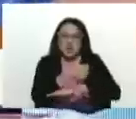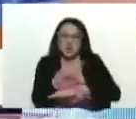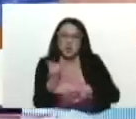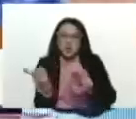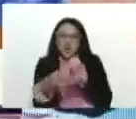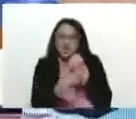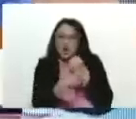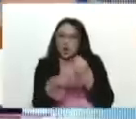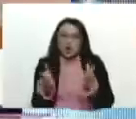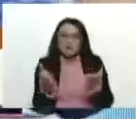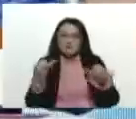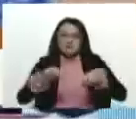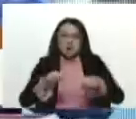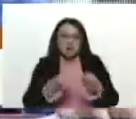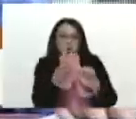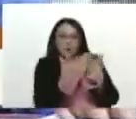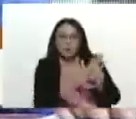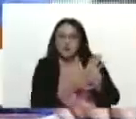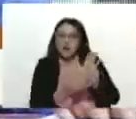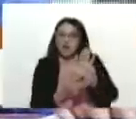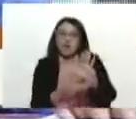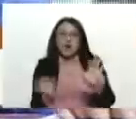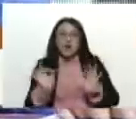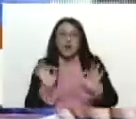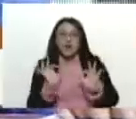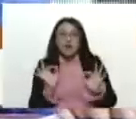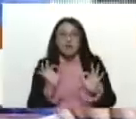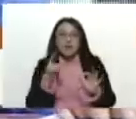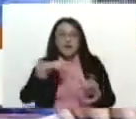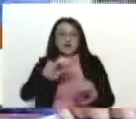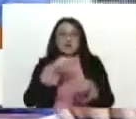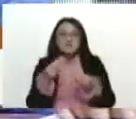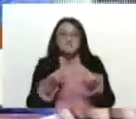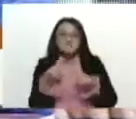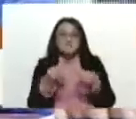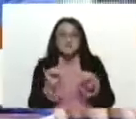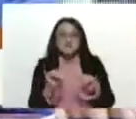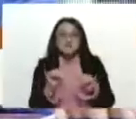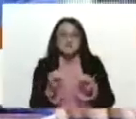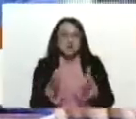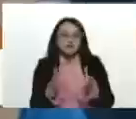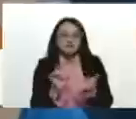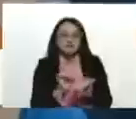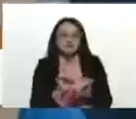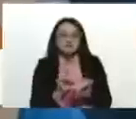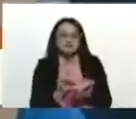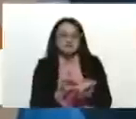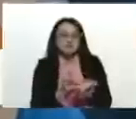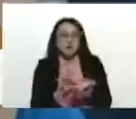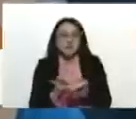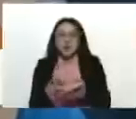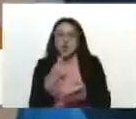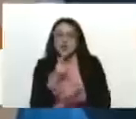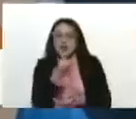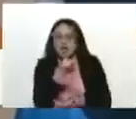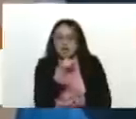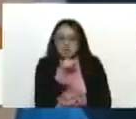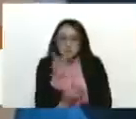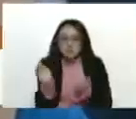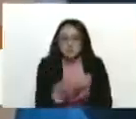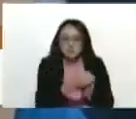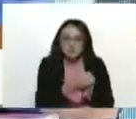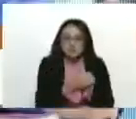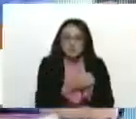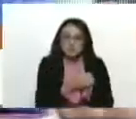ni un comunicado nada nada te vas por aquí por la puerta de atrás y no digas nada